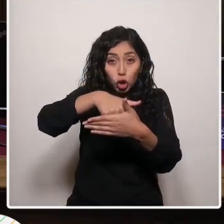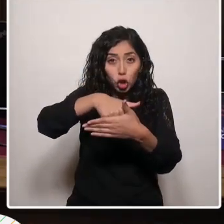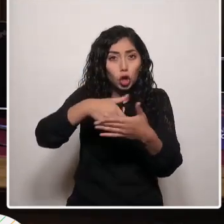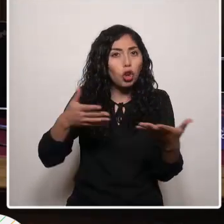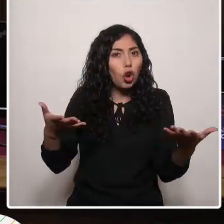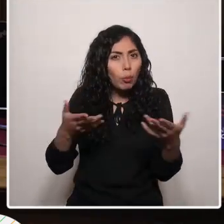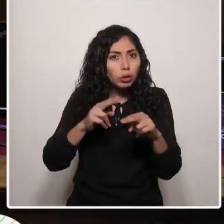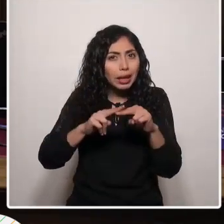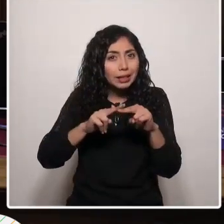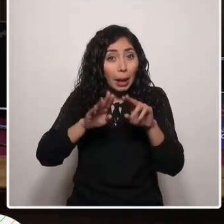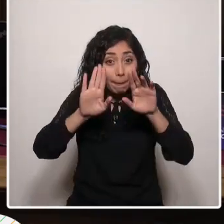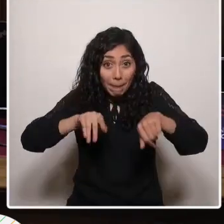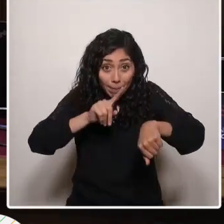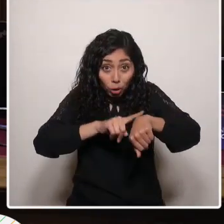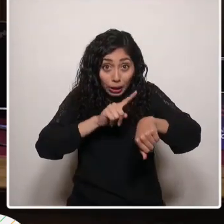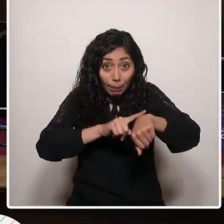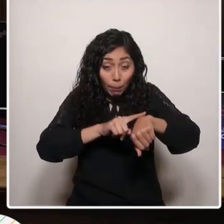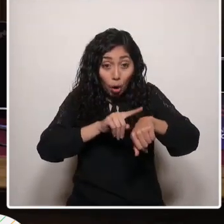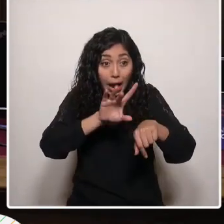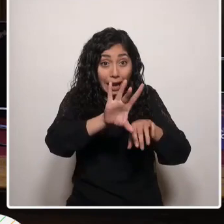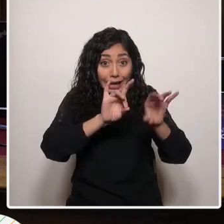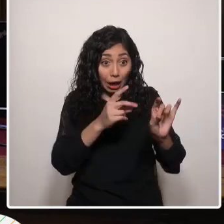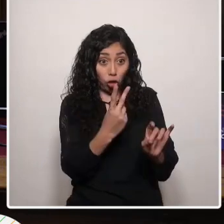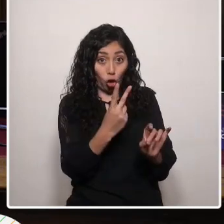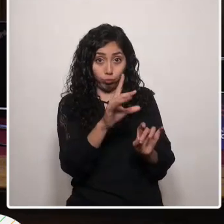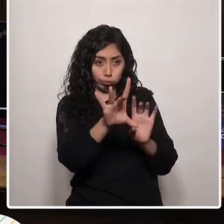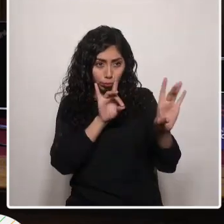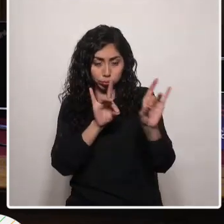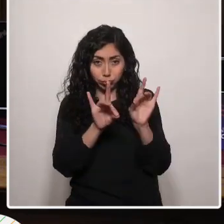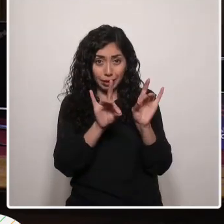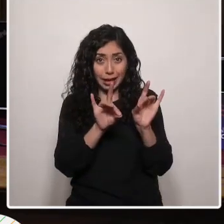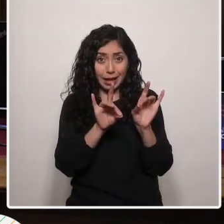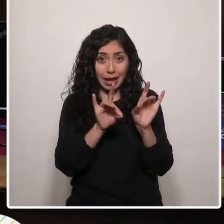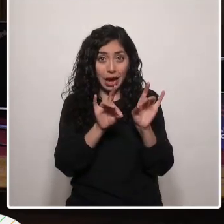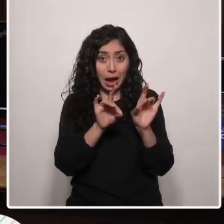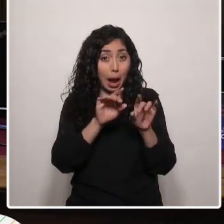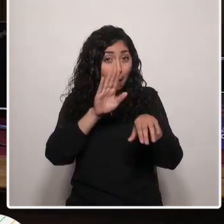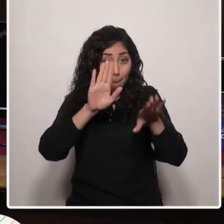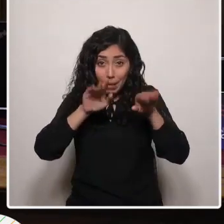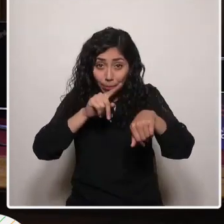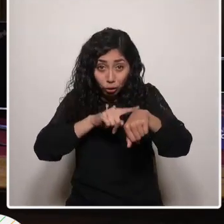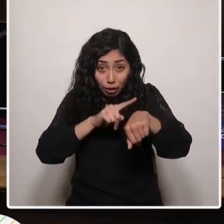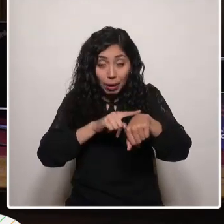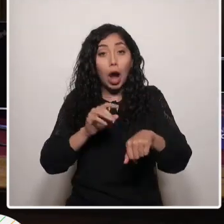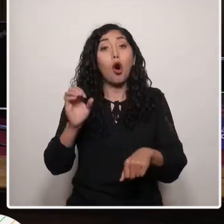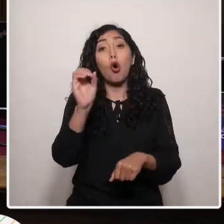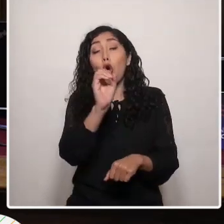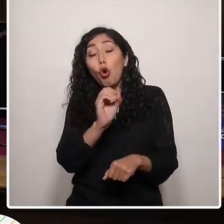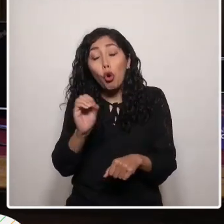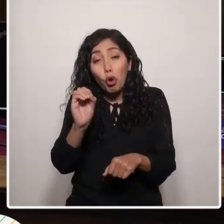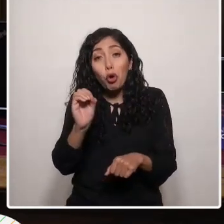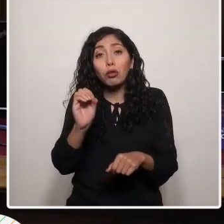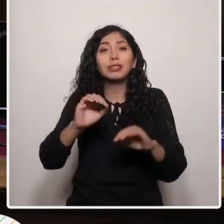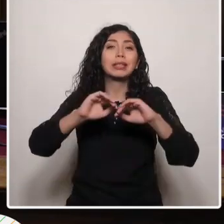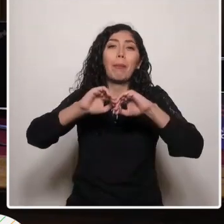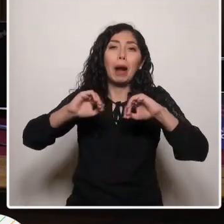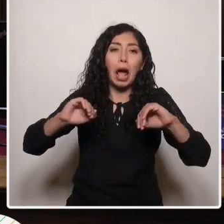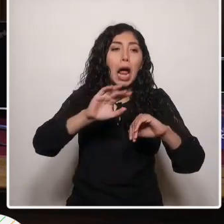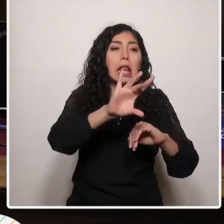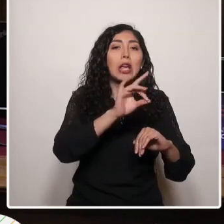hacerse simultáneamente por los 2 coordinadores que deben componer la coordinación, o